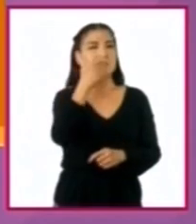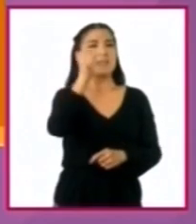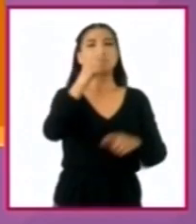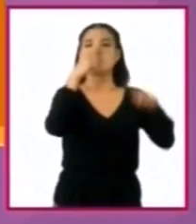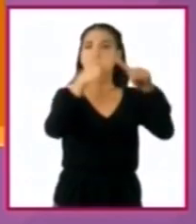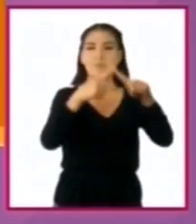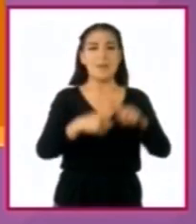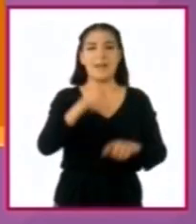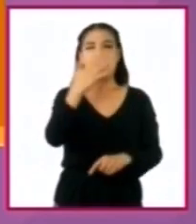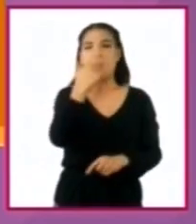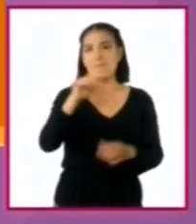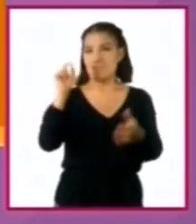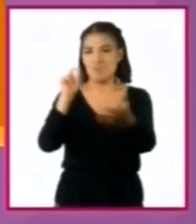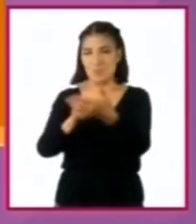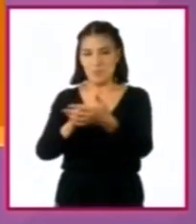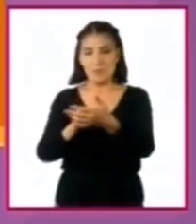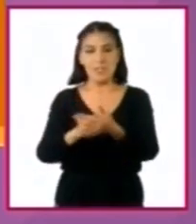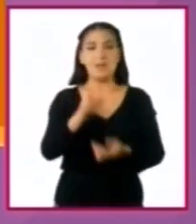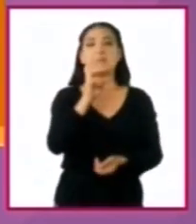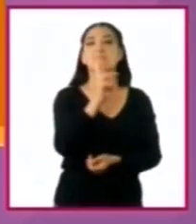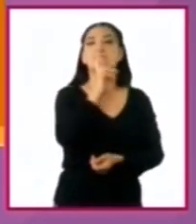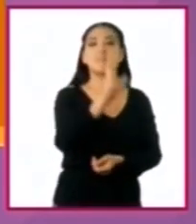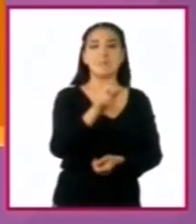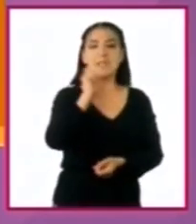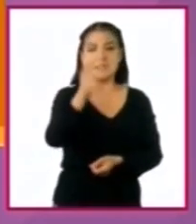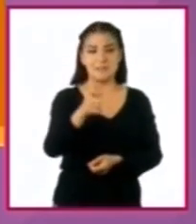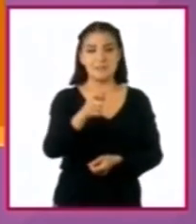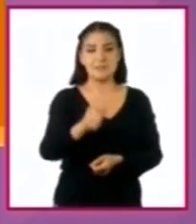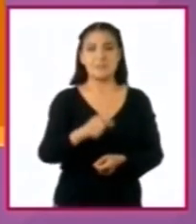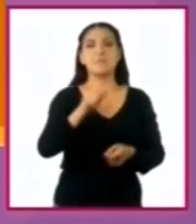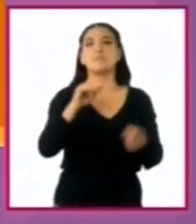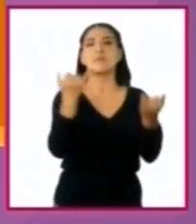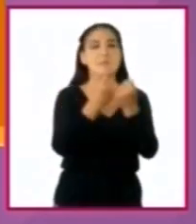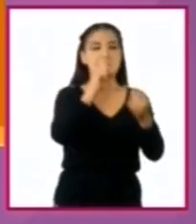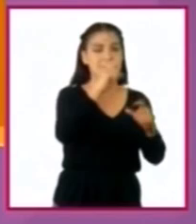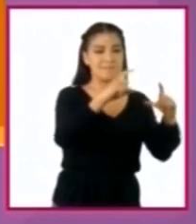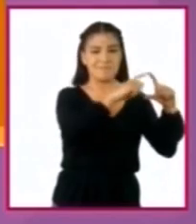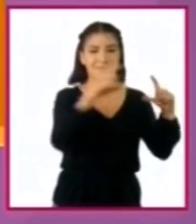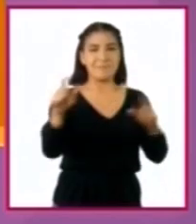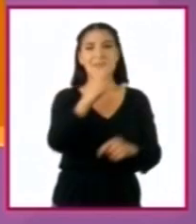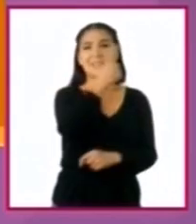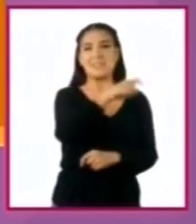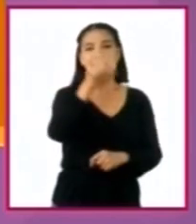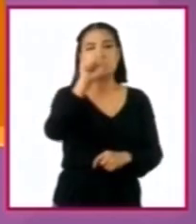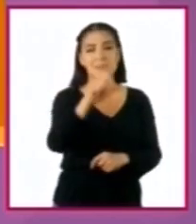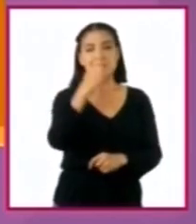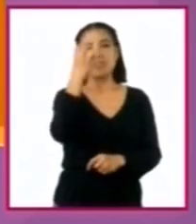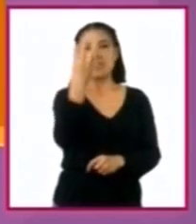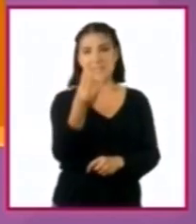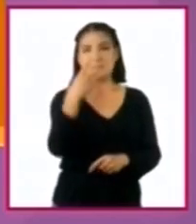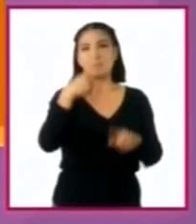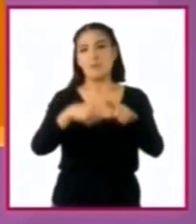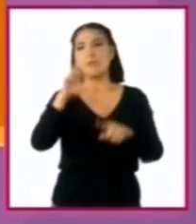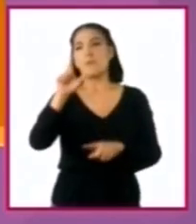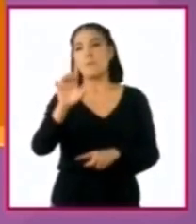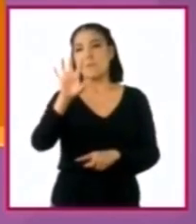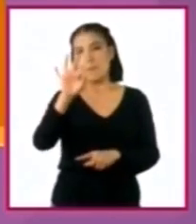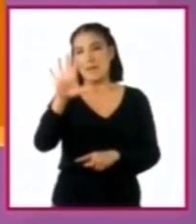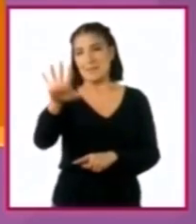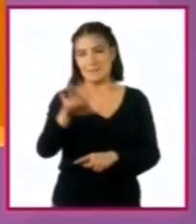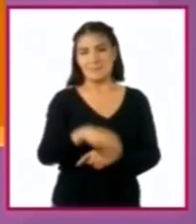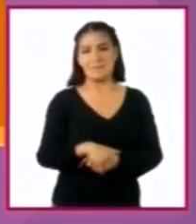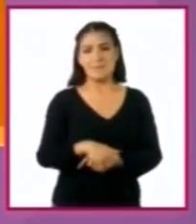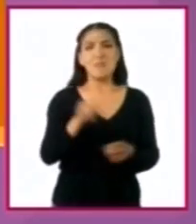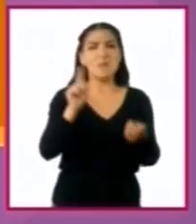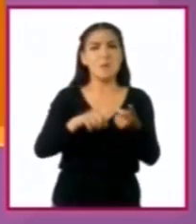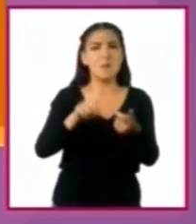sin decimales, y el resultado equivale a la multiplicación de 123 por 45. ¿Dónde